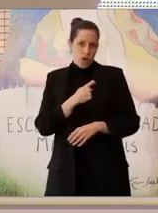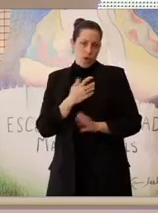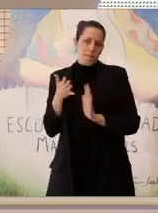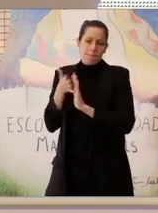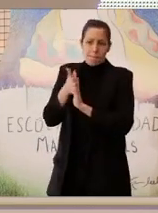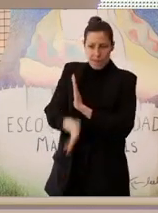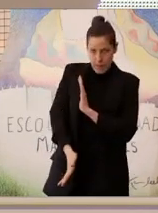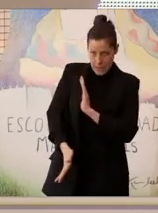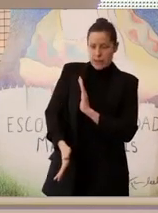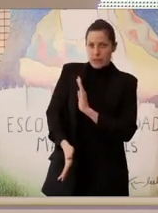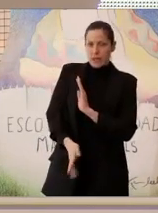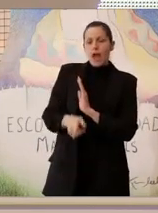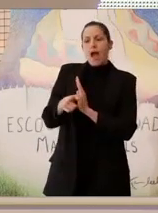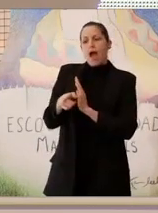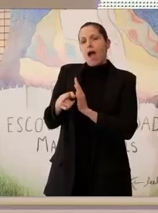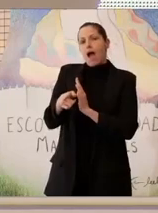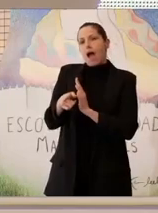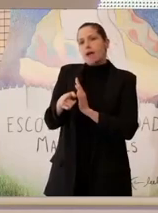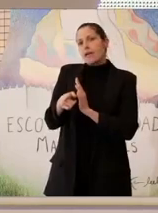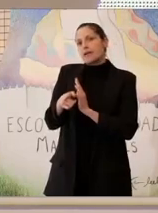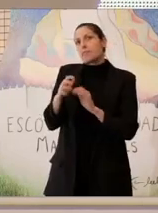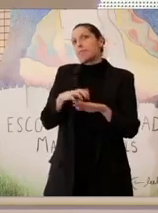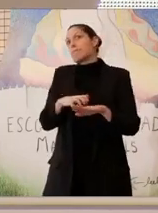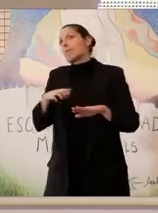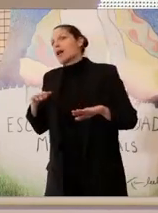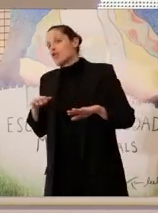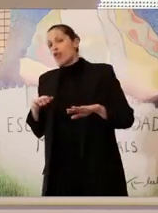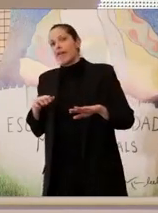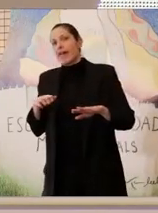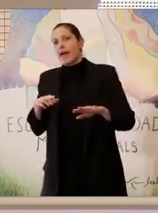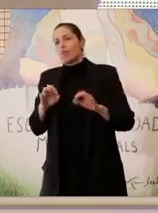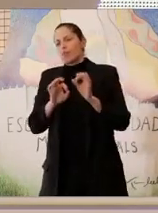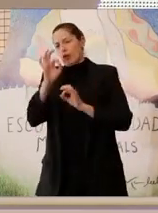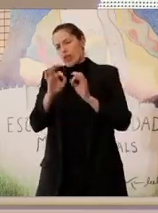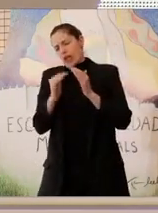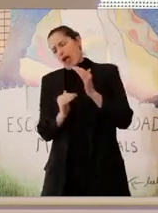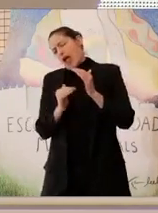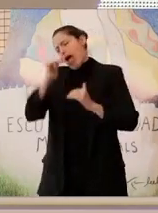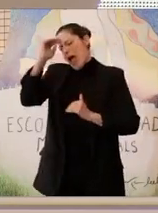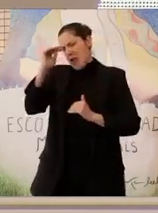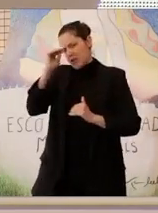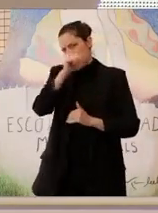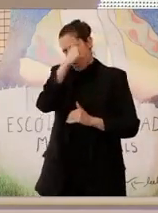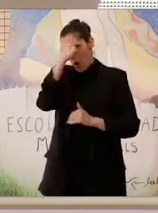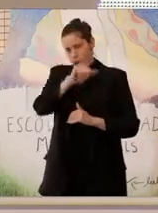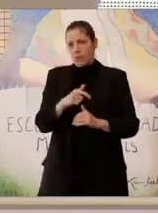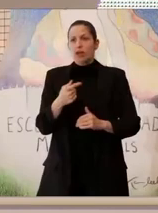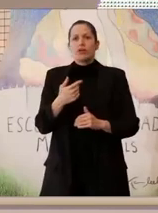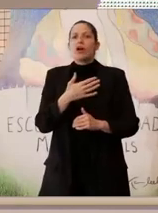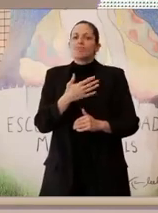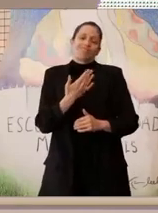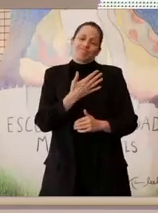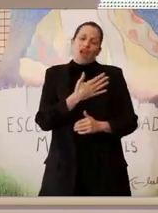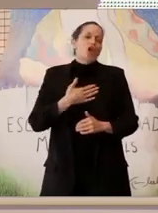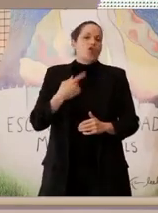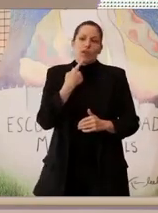nombramientos, pues también formada fundamentalmente y en porcentajes muy alto por hombres. No voy a decir los porcentajes para no